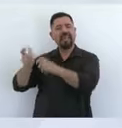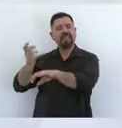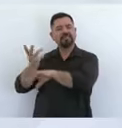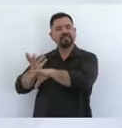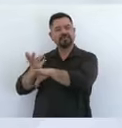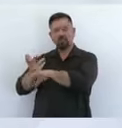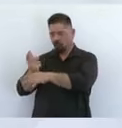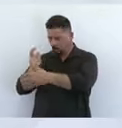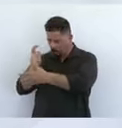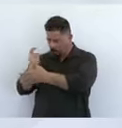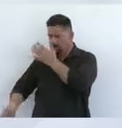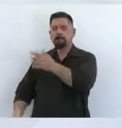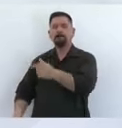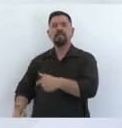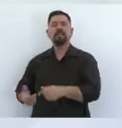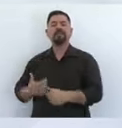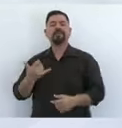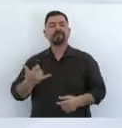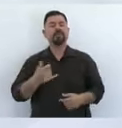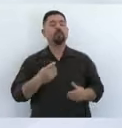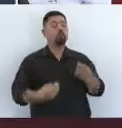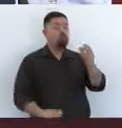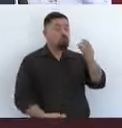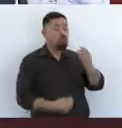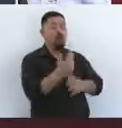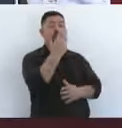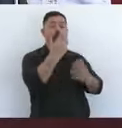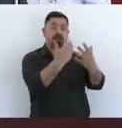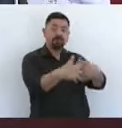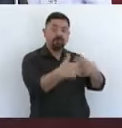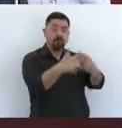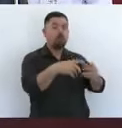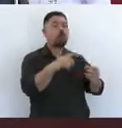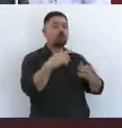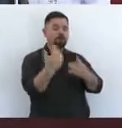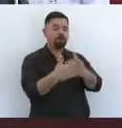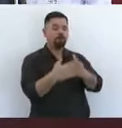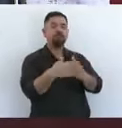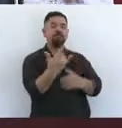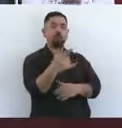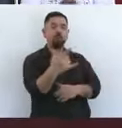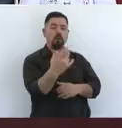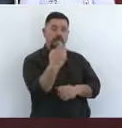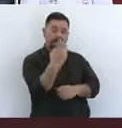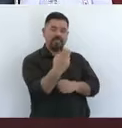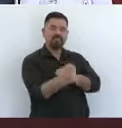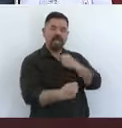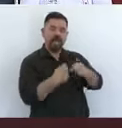construyendo una nueva que vamos a inaugurar en julio de este año.